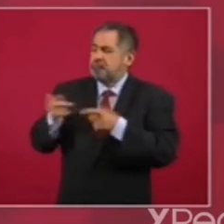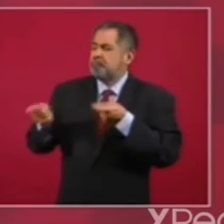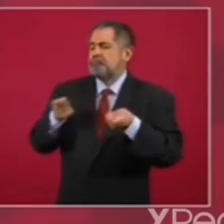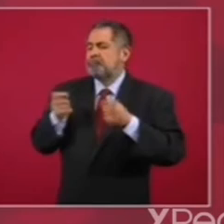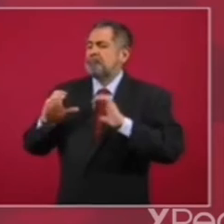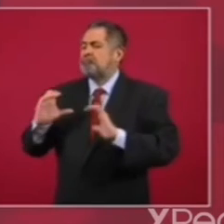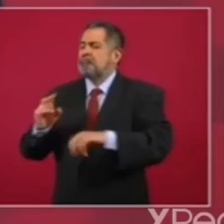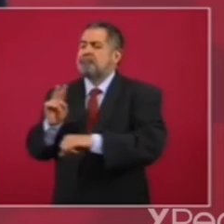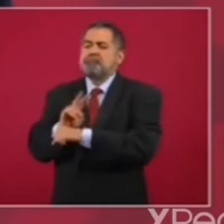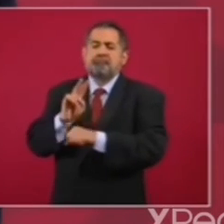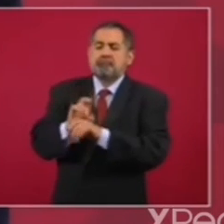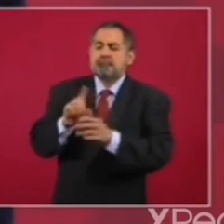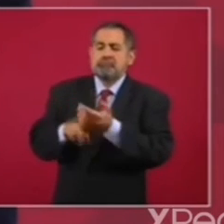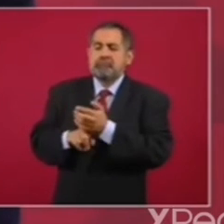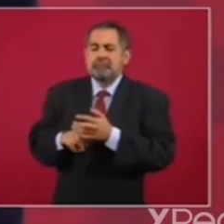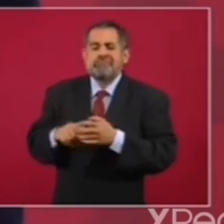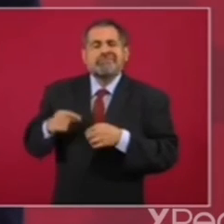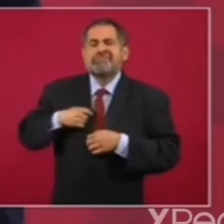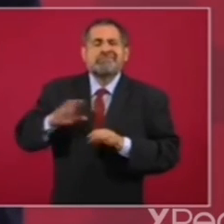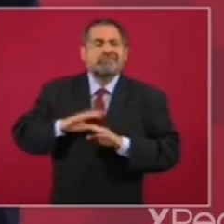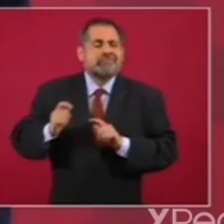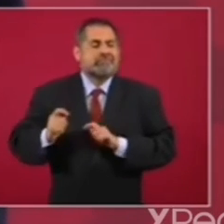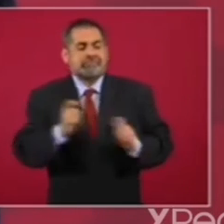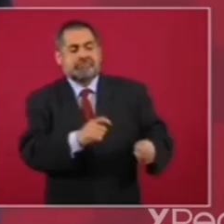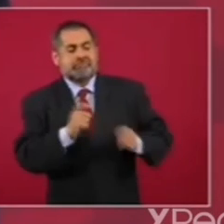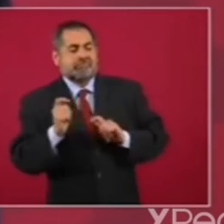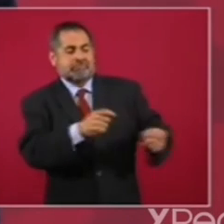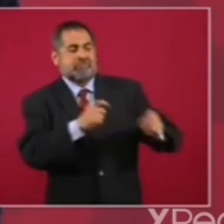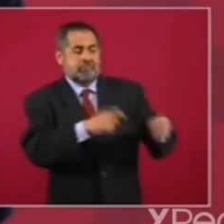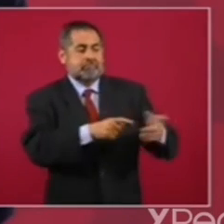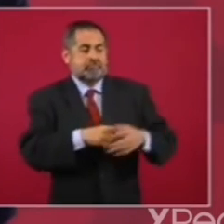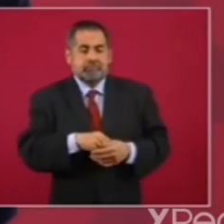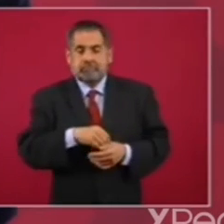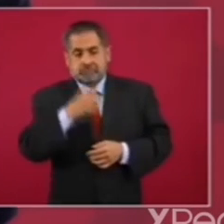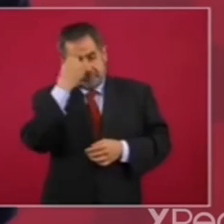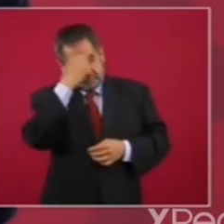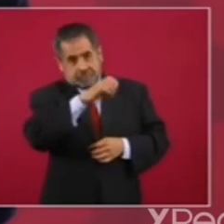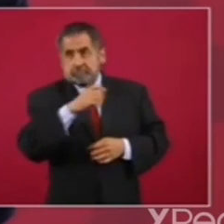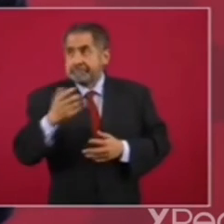manejara de manera directa, administrara las guarderías,